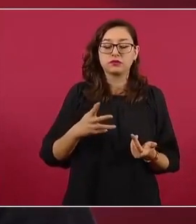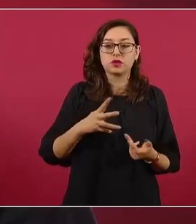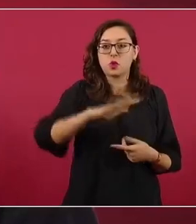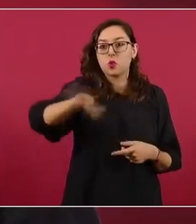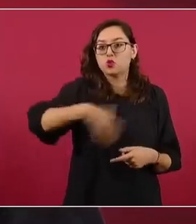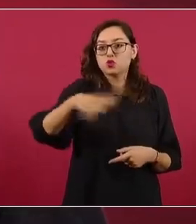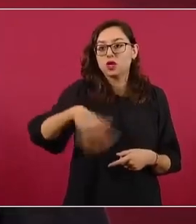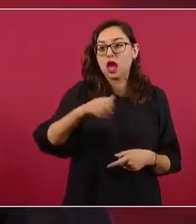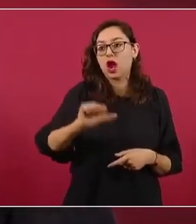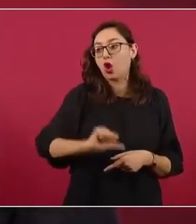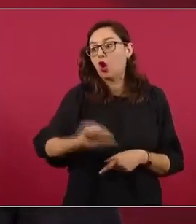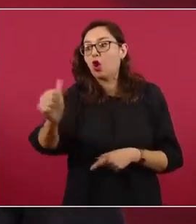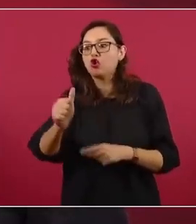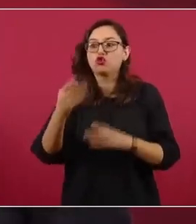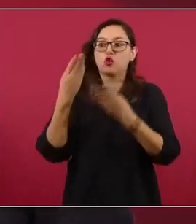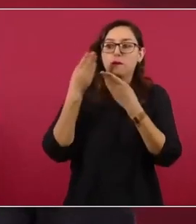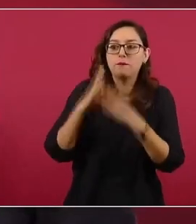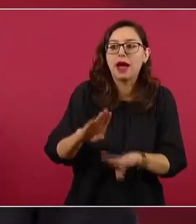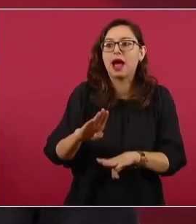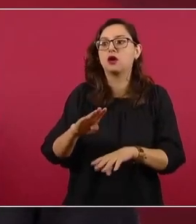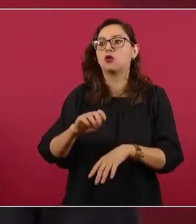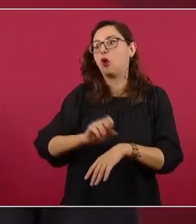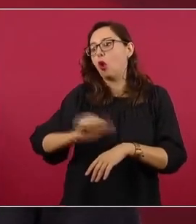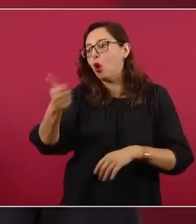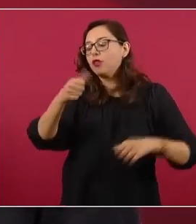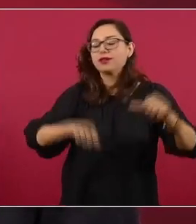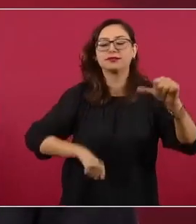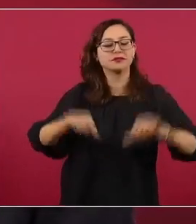tipo en el sistema financiero nacional.